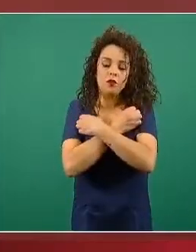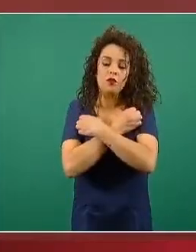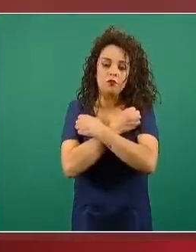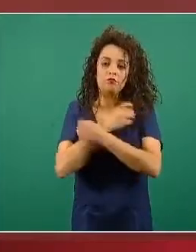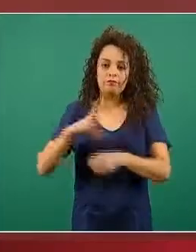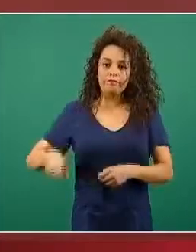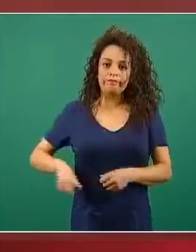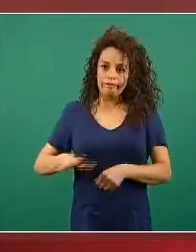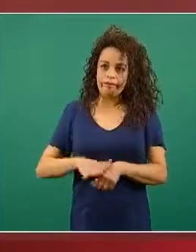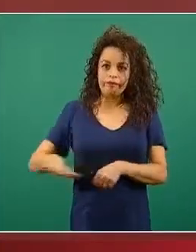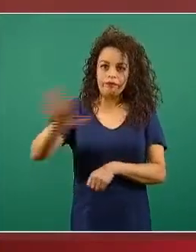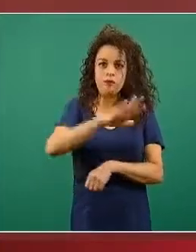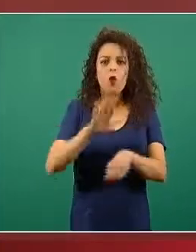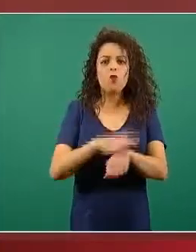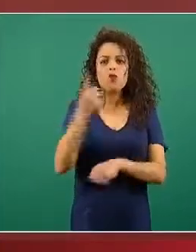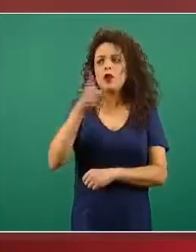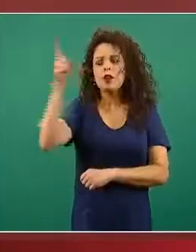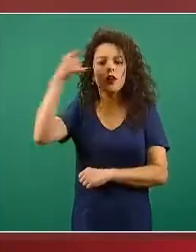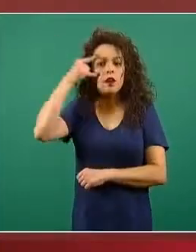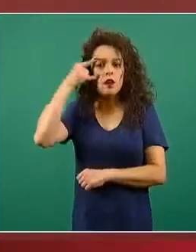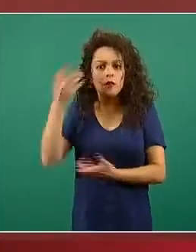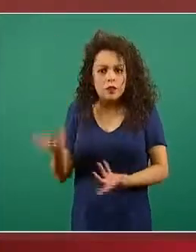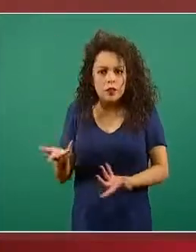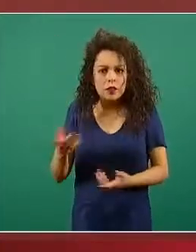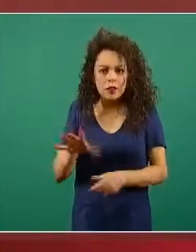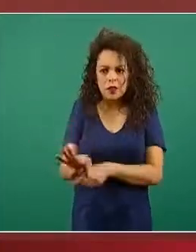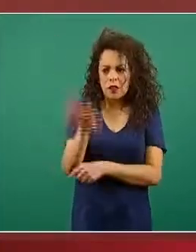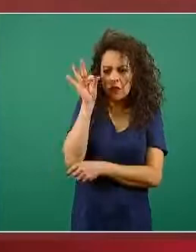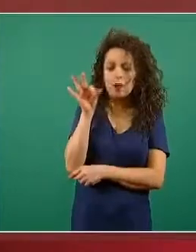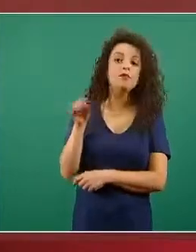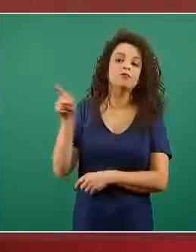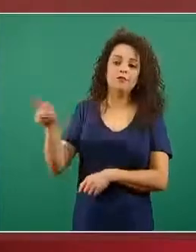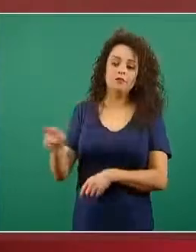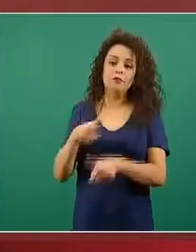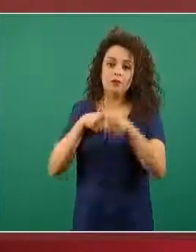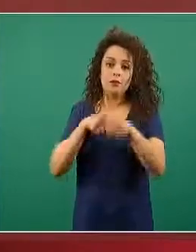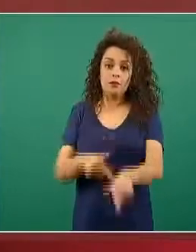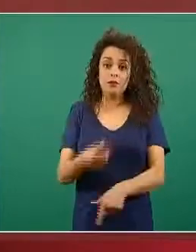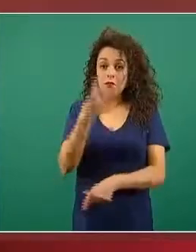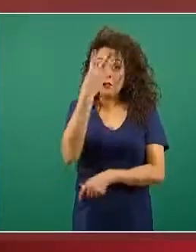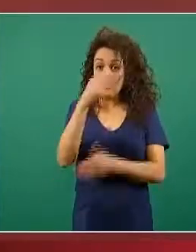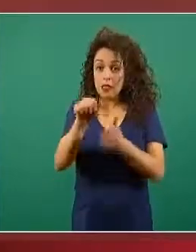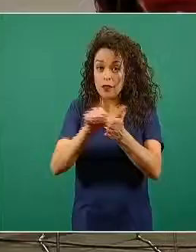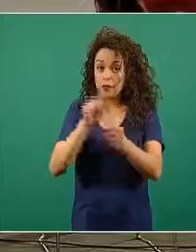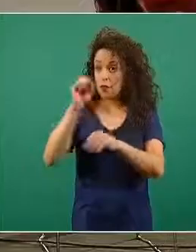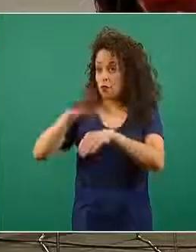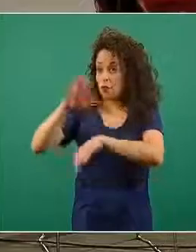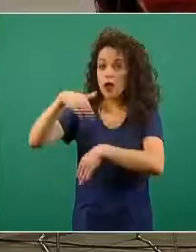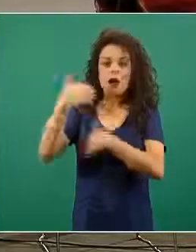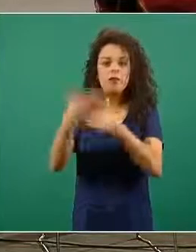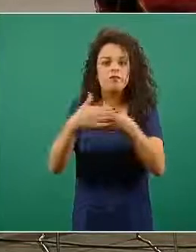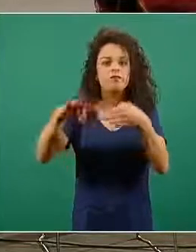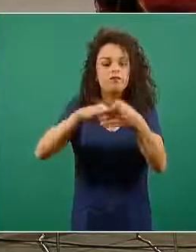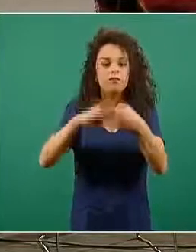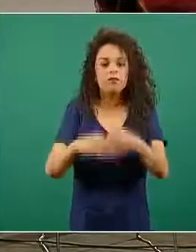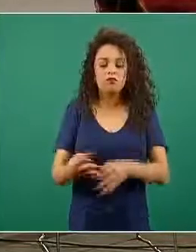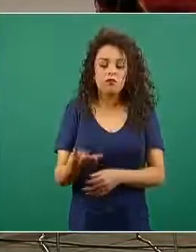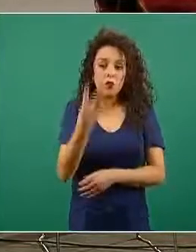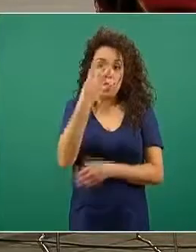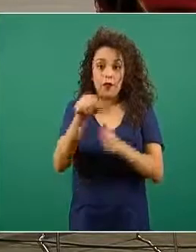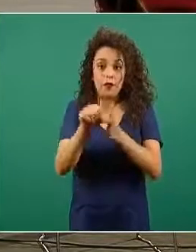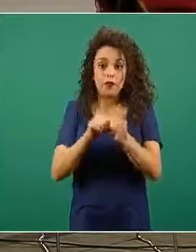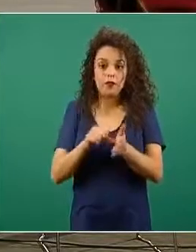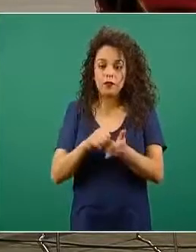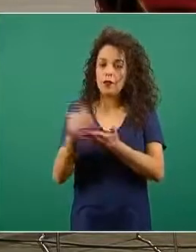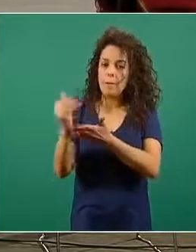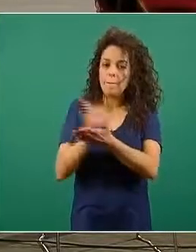qué se ha hecho en Campeche? Porque Campeche lleva muchos meses, más de 3 meses, ya casi 4, con mínima actividad